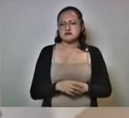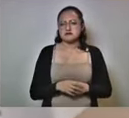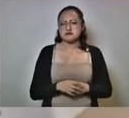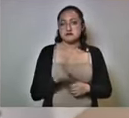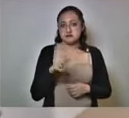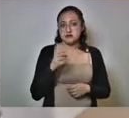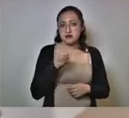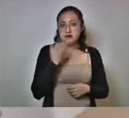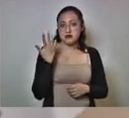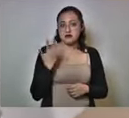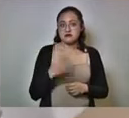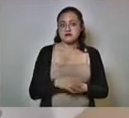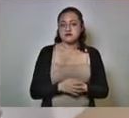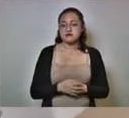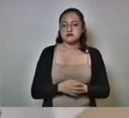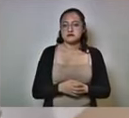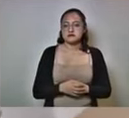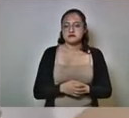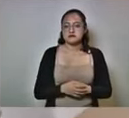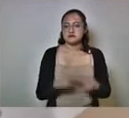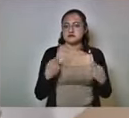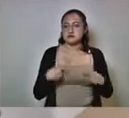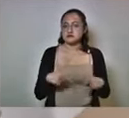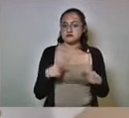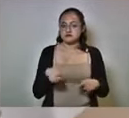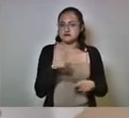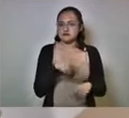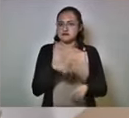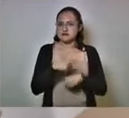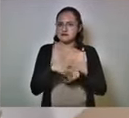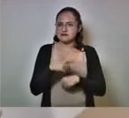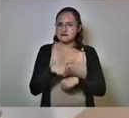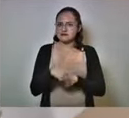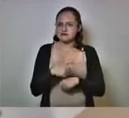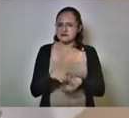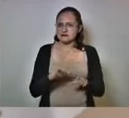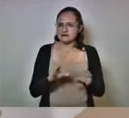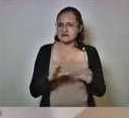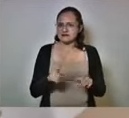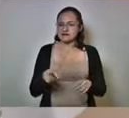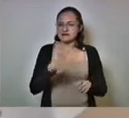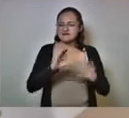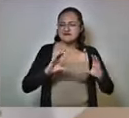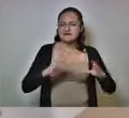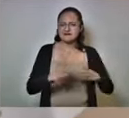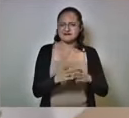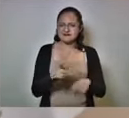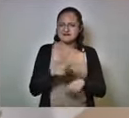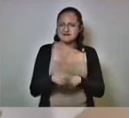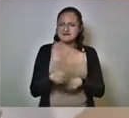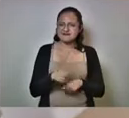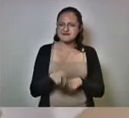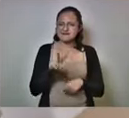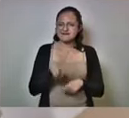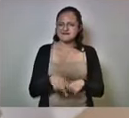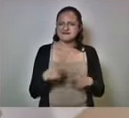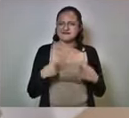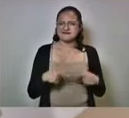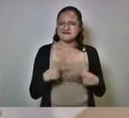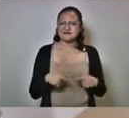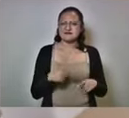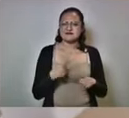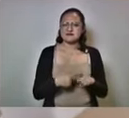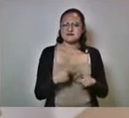claro, son delincuentes peligrosos y es una banda peligrosa que puede dar